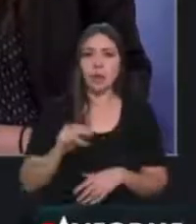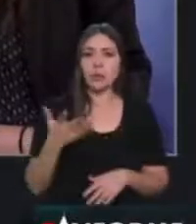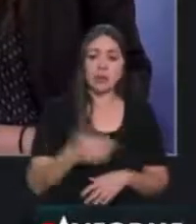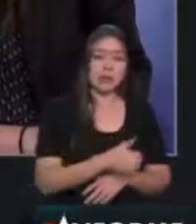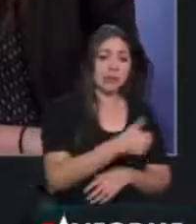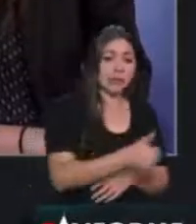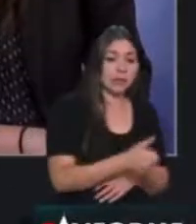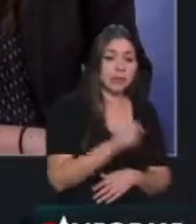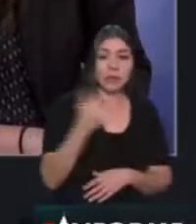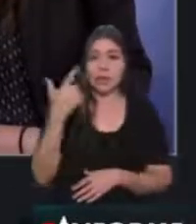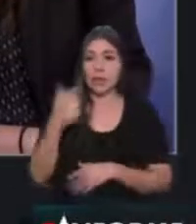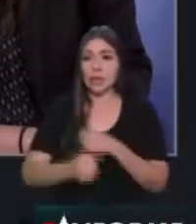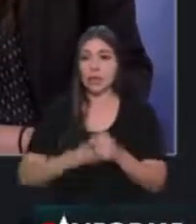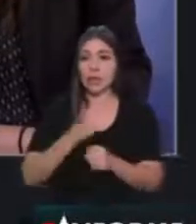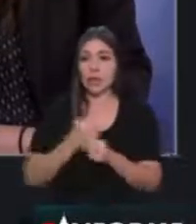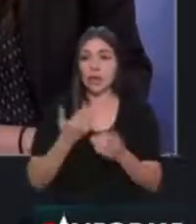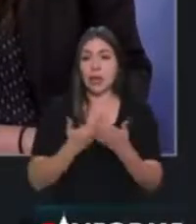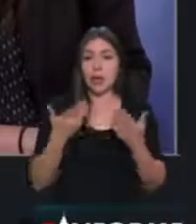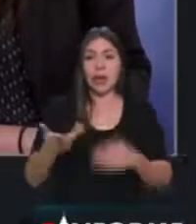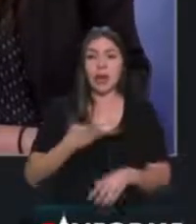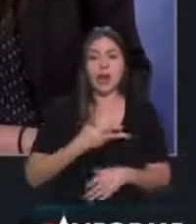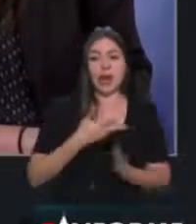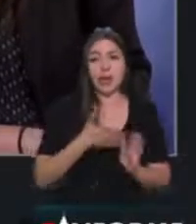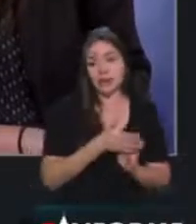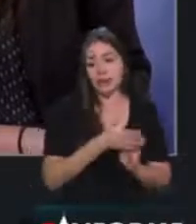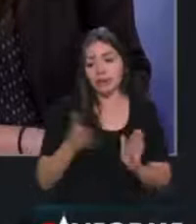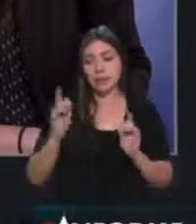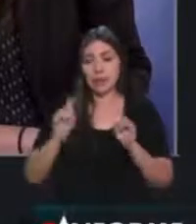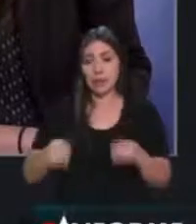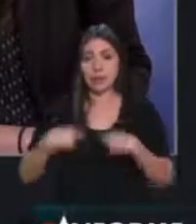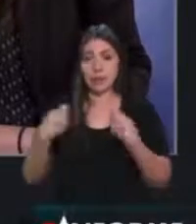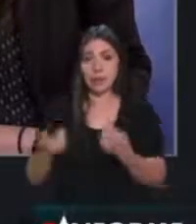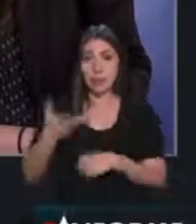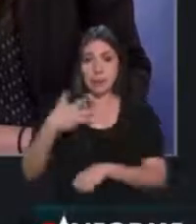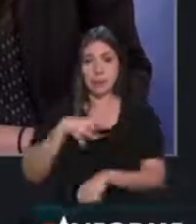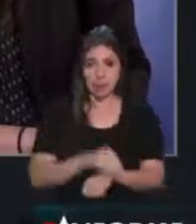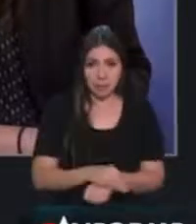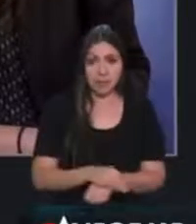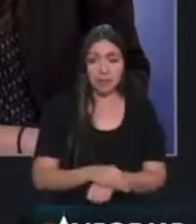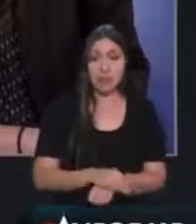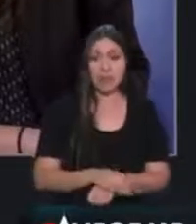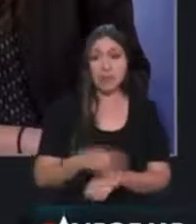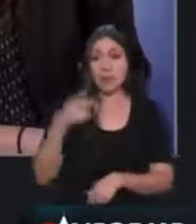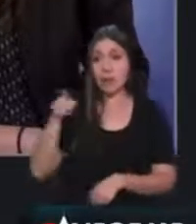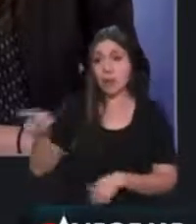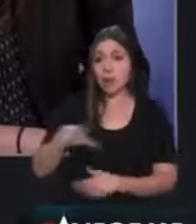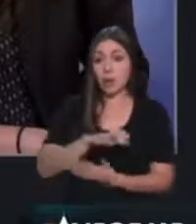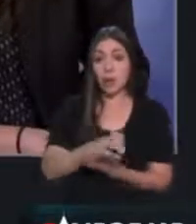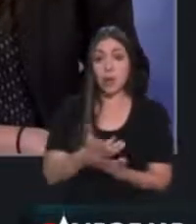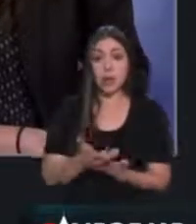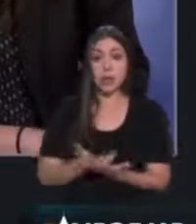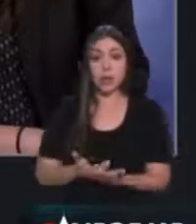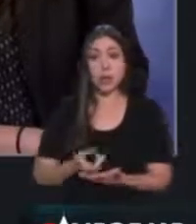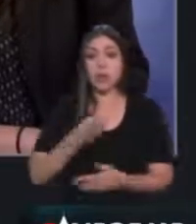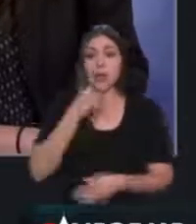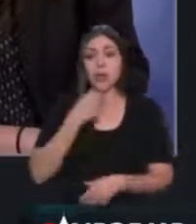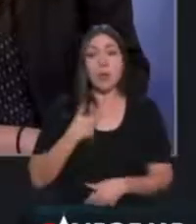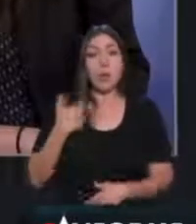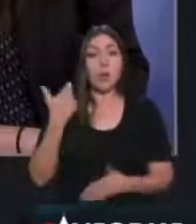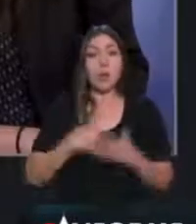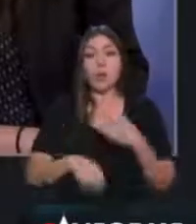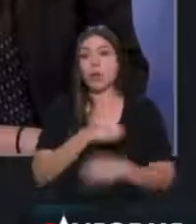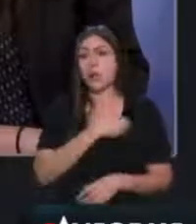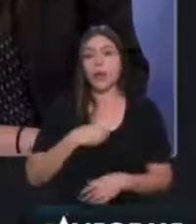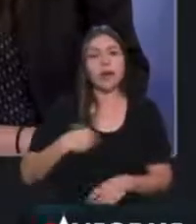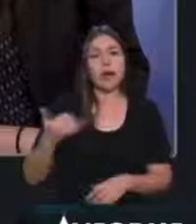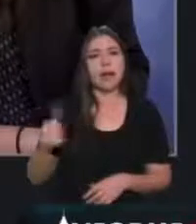años que todavía te quedan, ¿sí? Ese es el permiso, pero tu contrato ya no va a decir que yo te voy a comprar de manera obligada. Tú